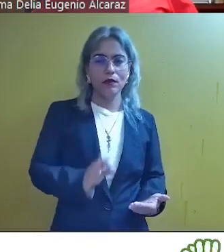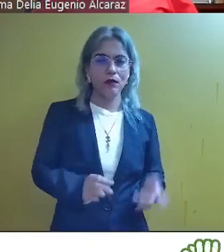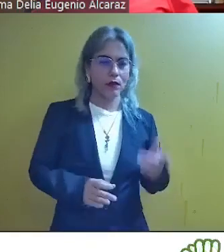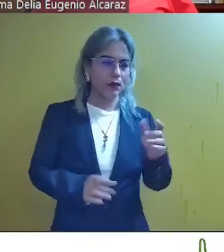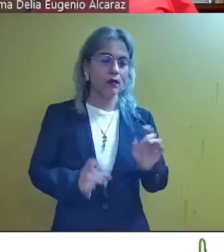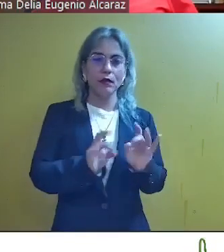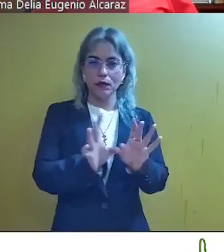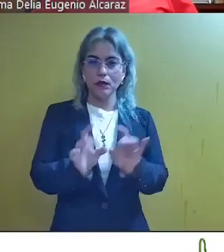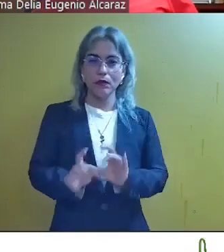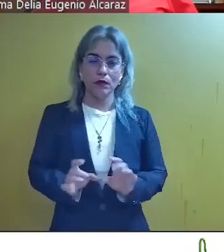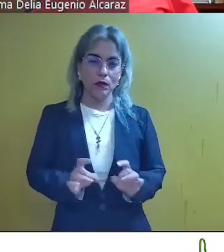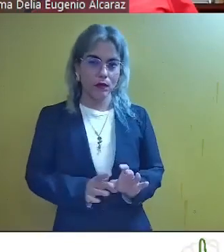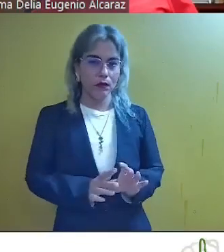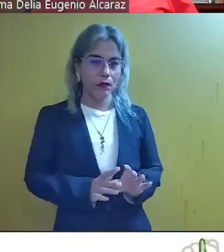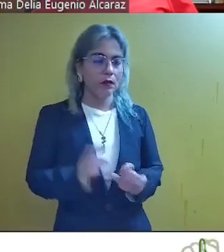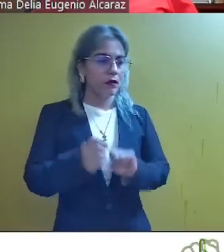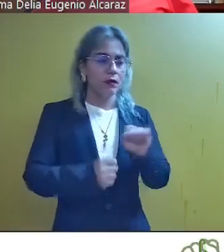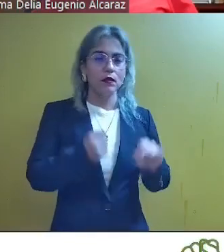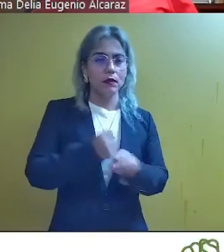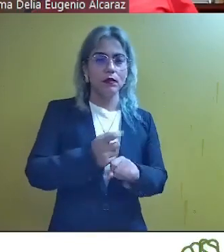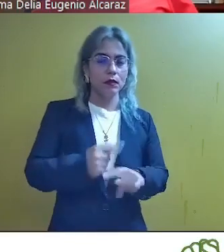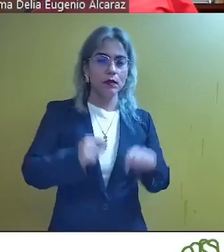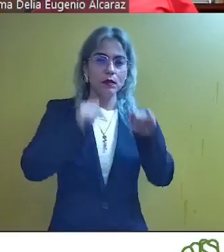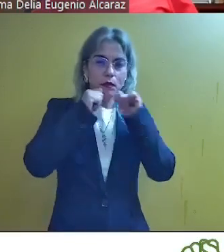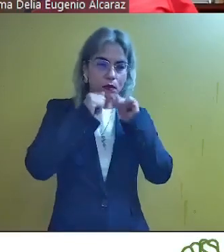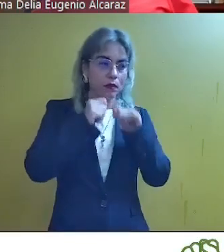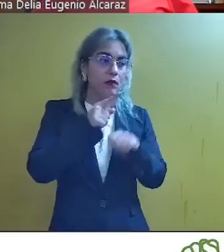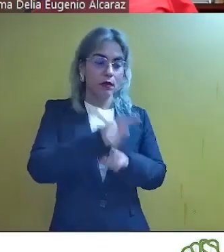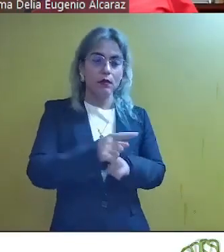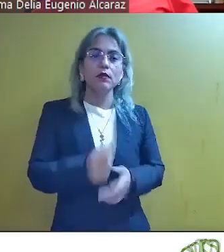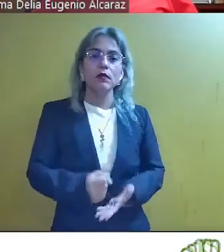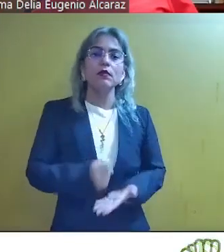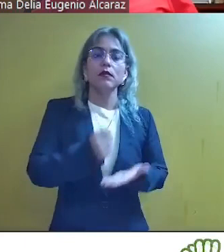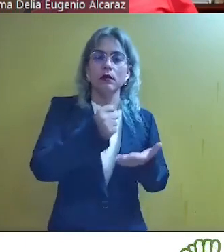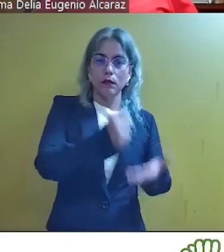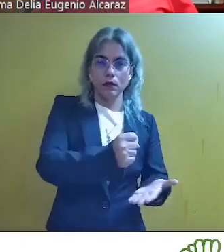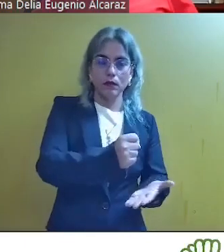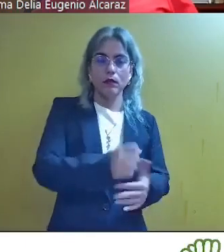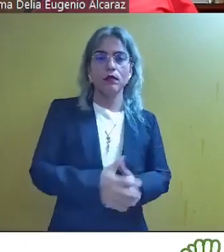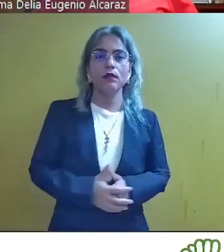del año fiscal. Eh, como pasivos